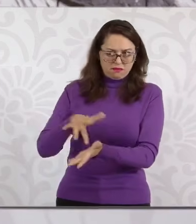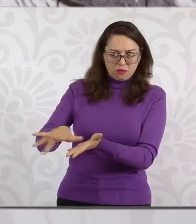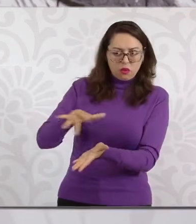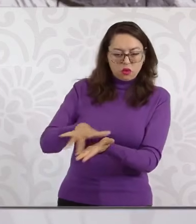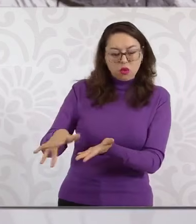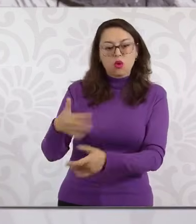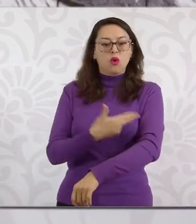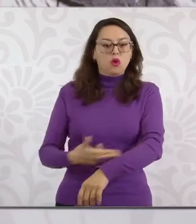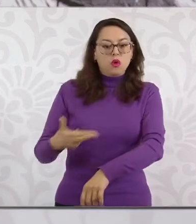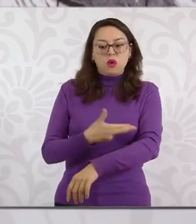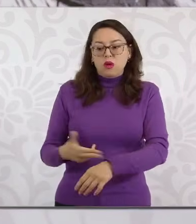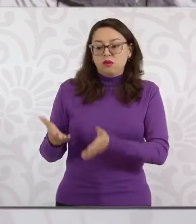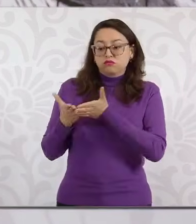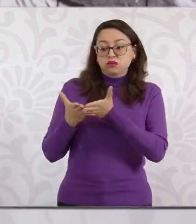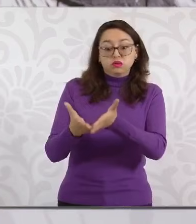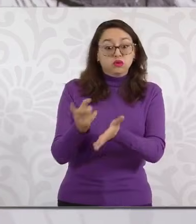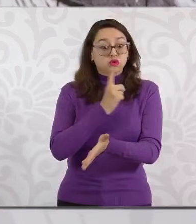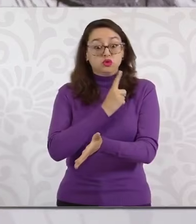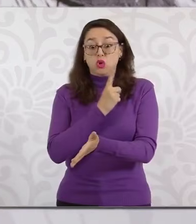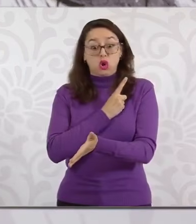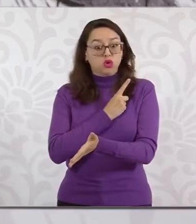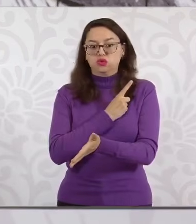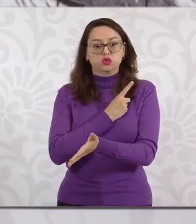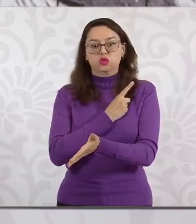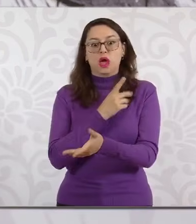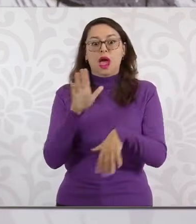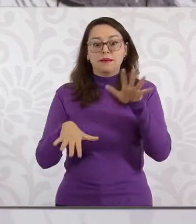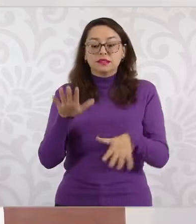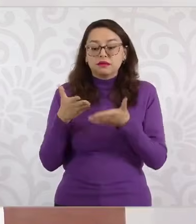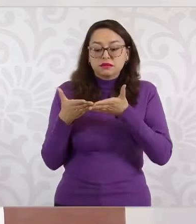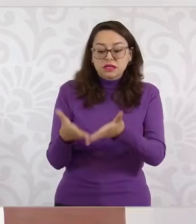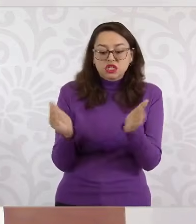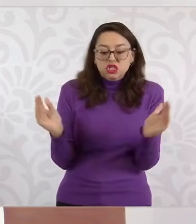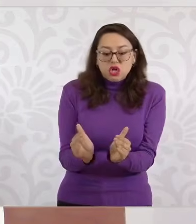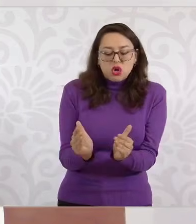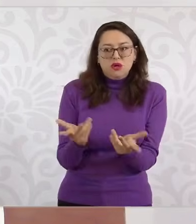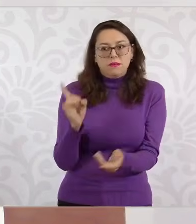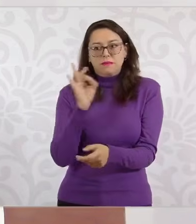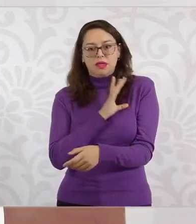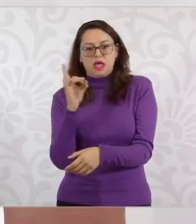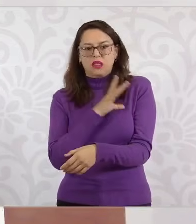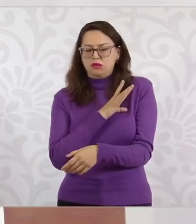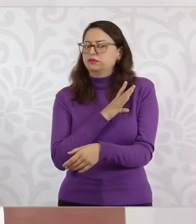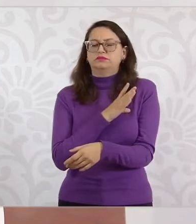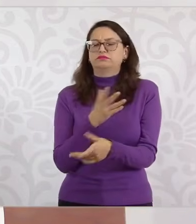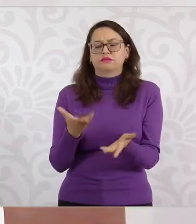pues no vayan solas las embarcaciones, porque hay unas embarcaciones muy pequeñitas. Entonces, para que no vayan a